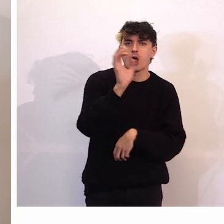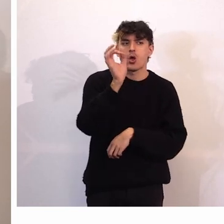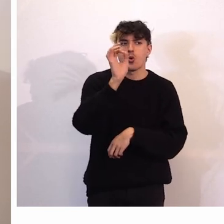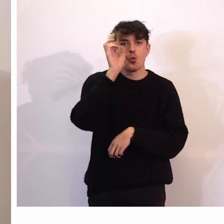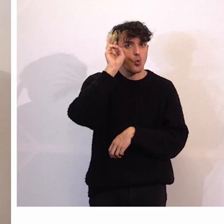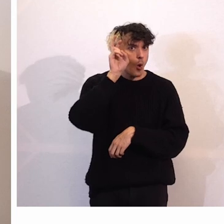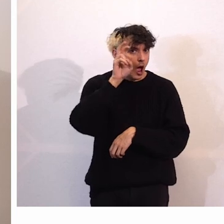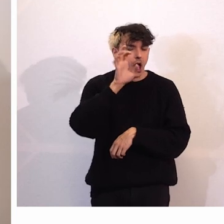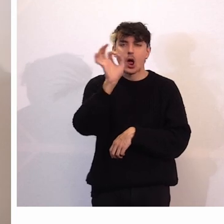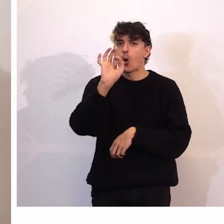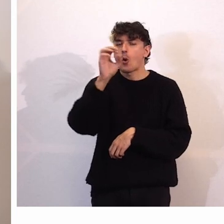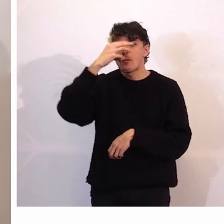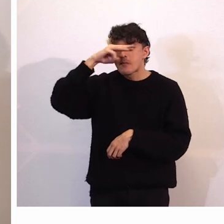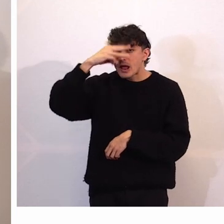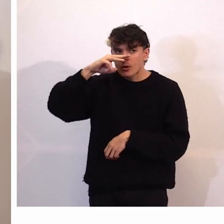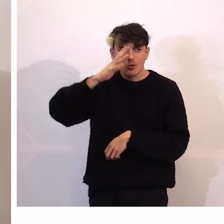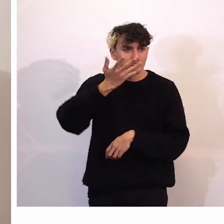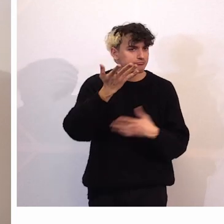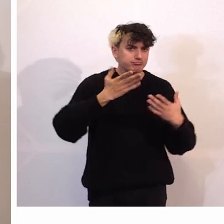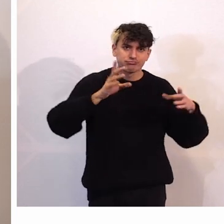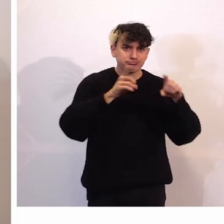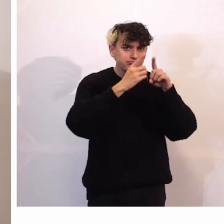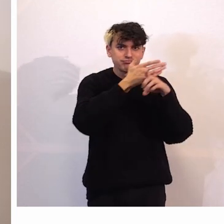falta, ¿verdad? Pero con José.